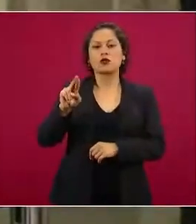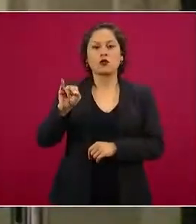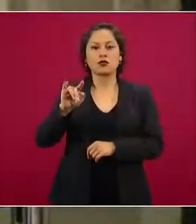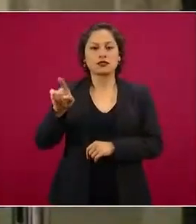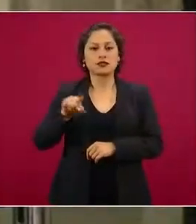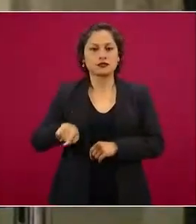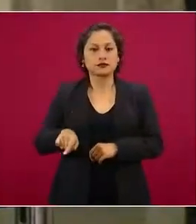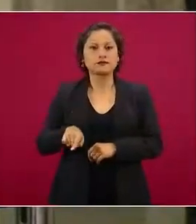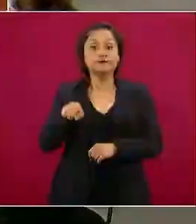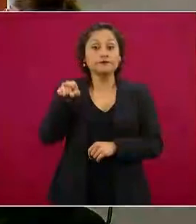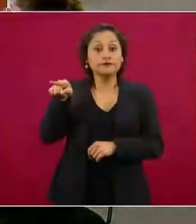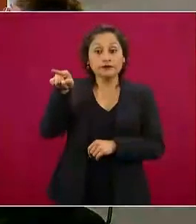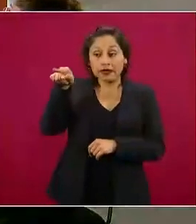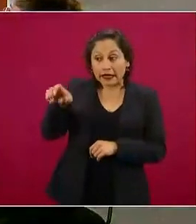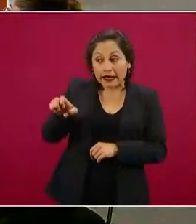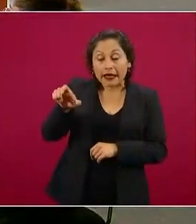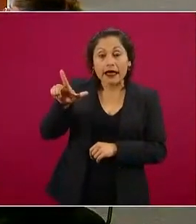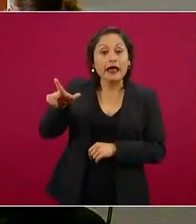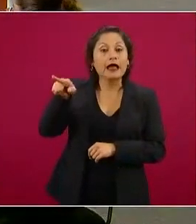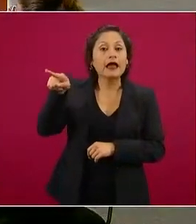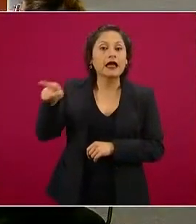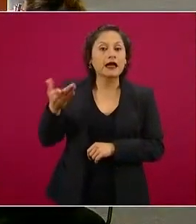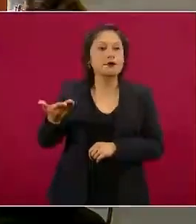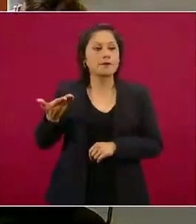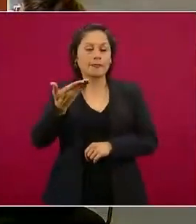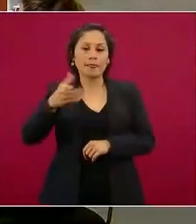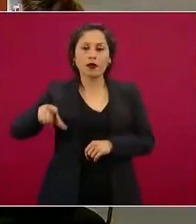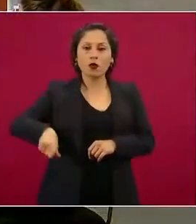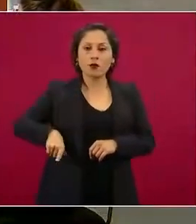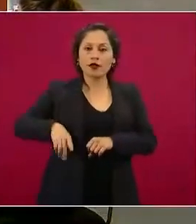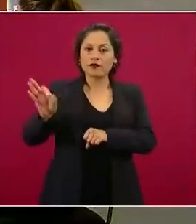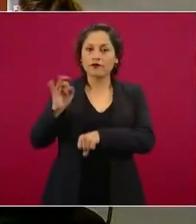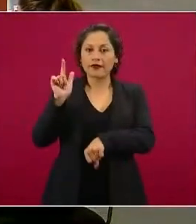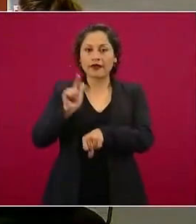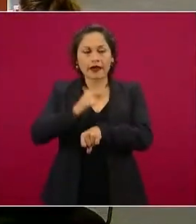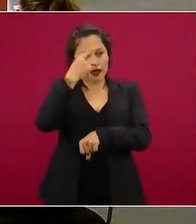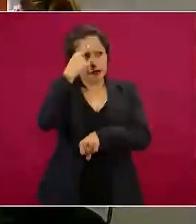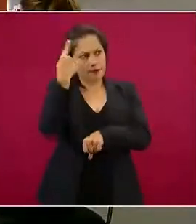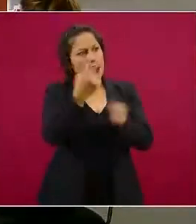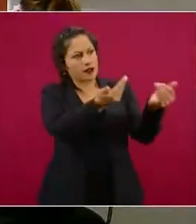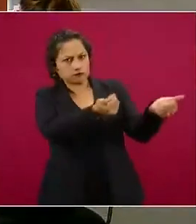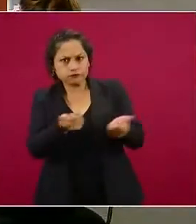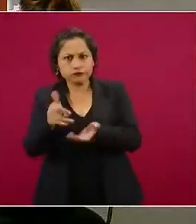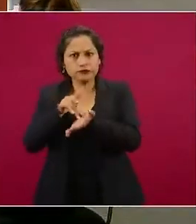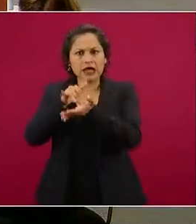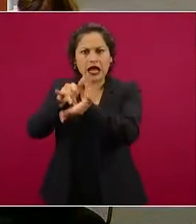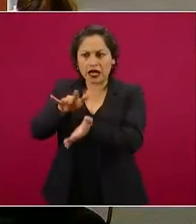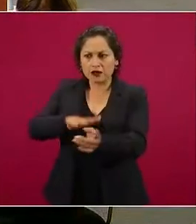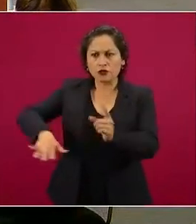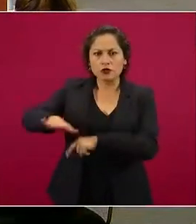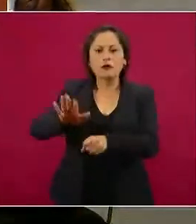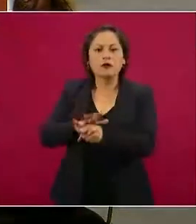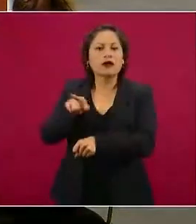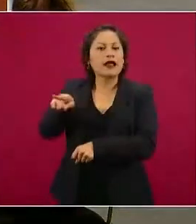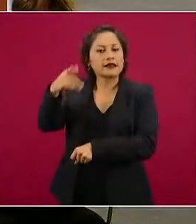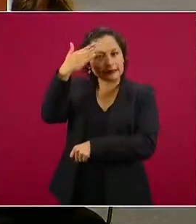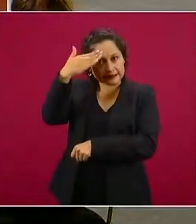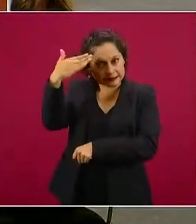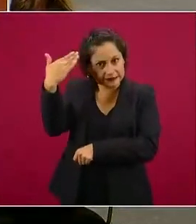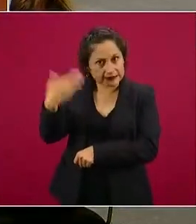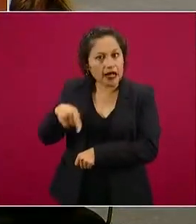Mario Ruiz pidió al gobierno federal bajar apoyos para el Colorado porque sabía perfectamente que ahí hay mucho crecimiento. Estamos